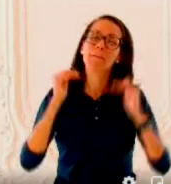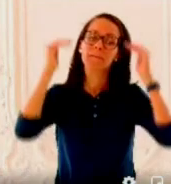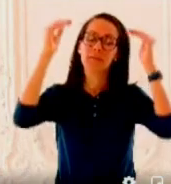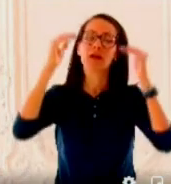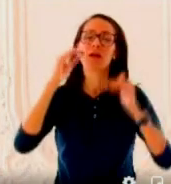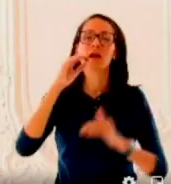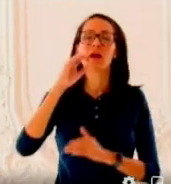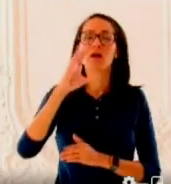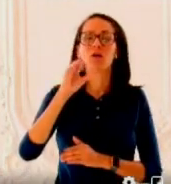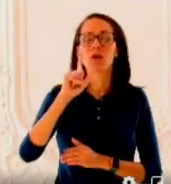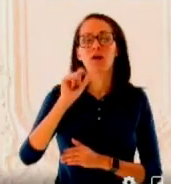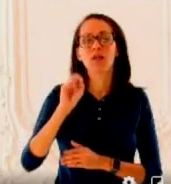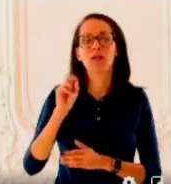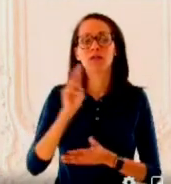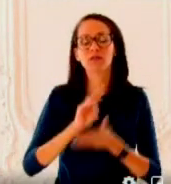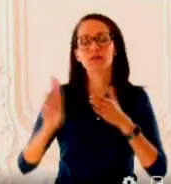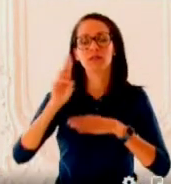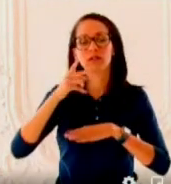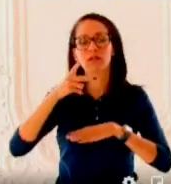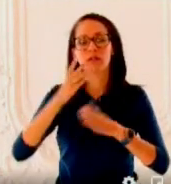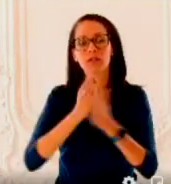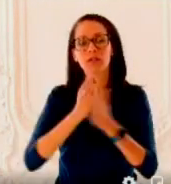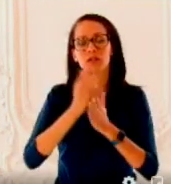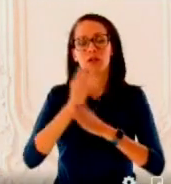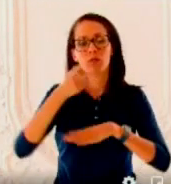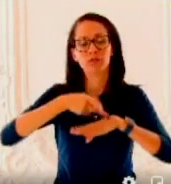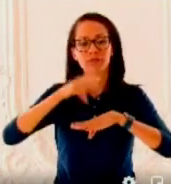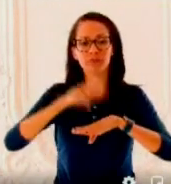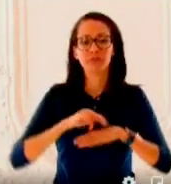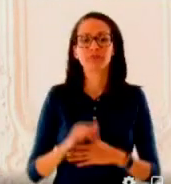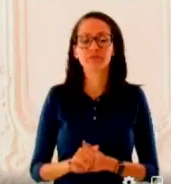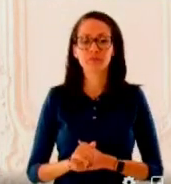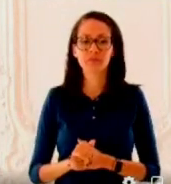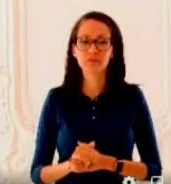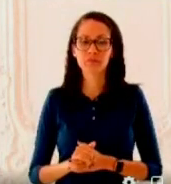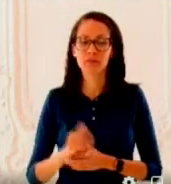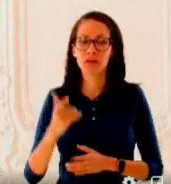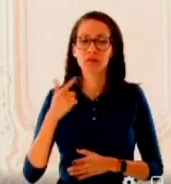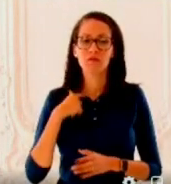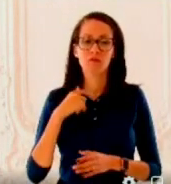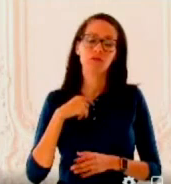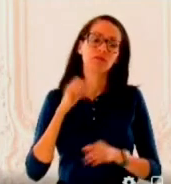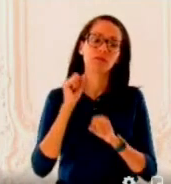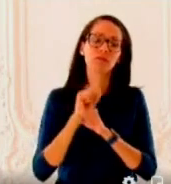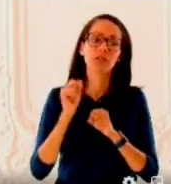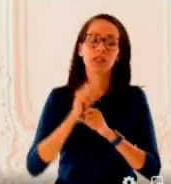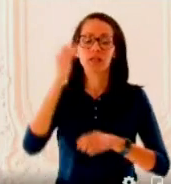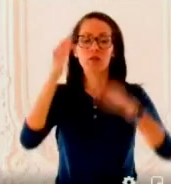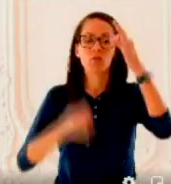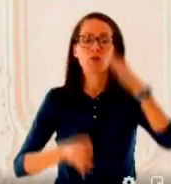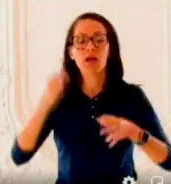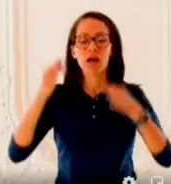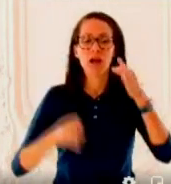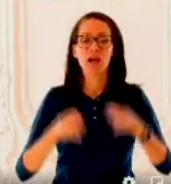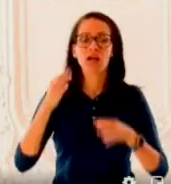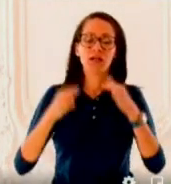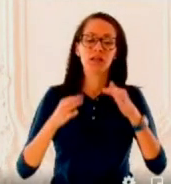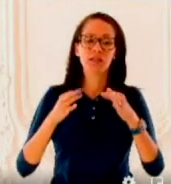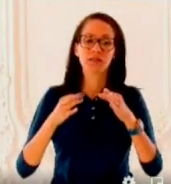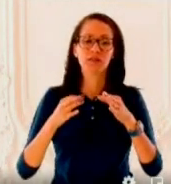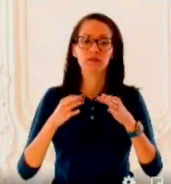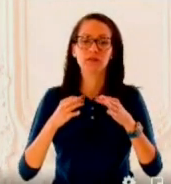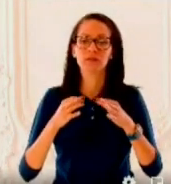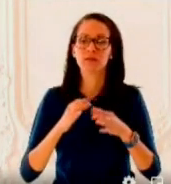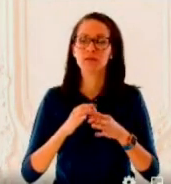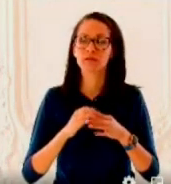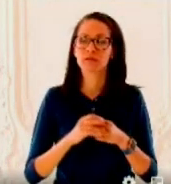de la Universidad de Puerto Rico. Fue becario en el Tribunal de Apelaciones y de la Oficina del Procurador General de Puerto Rico.